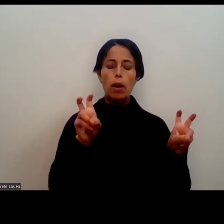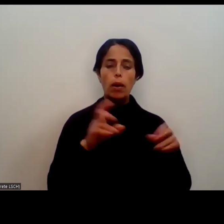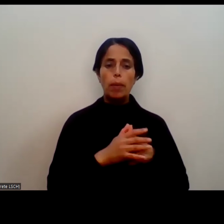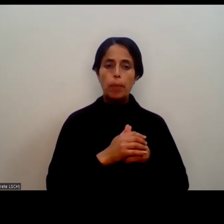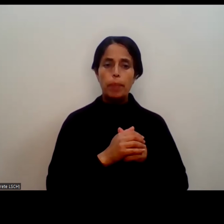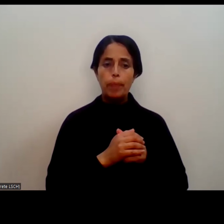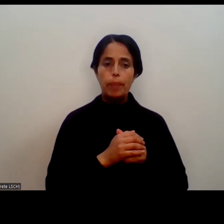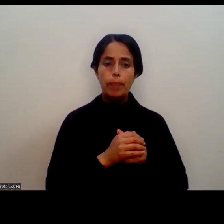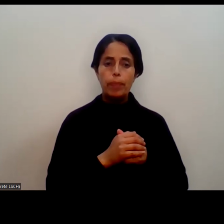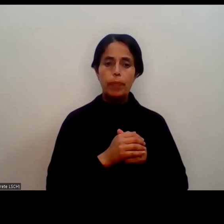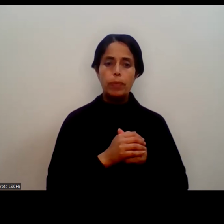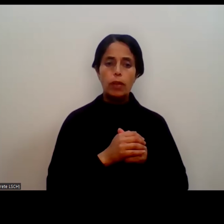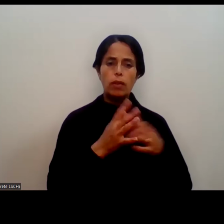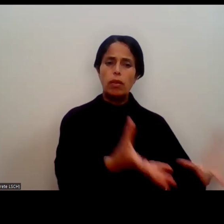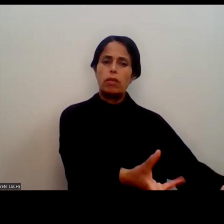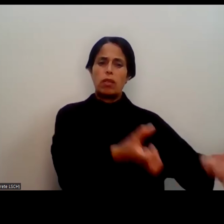de